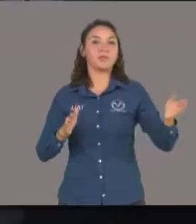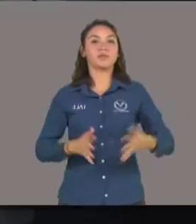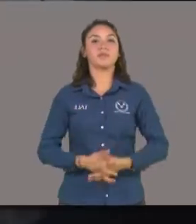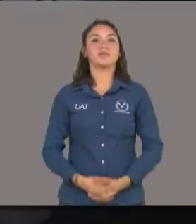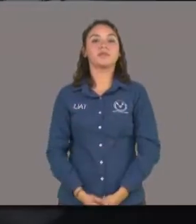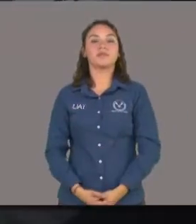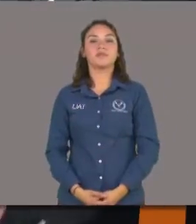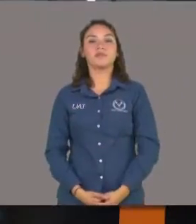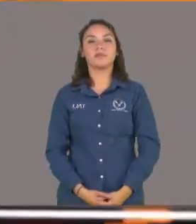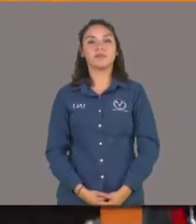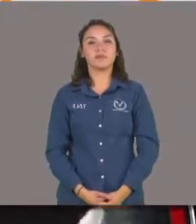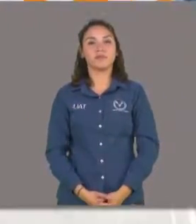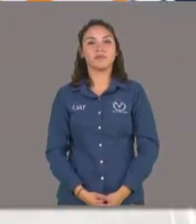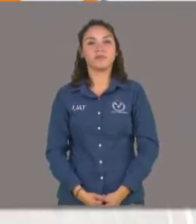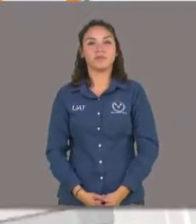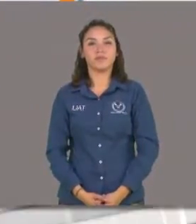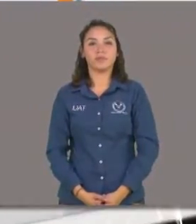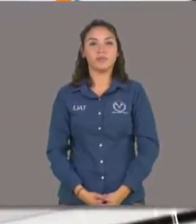casa de estudios.